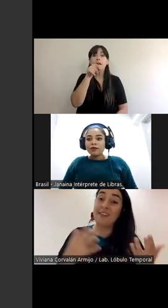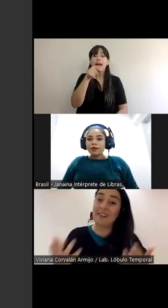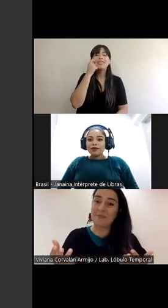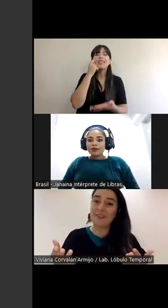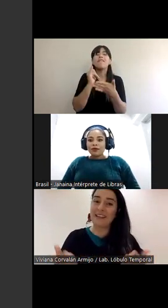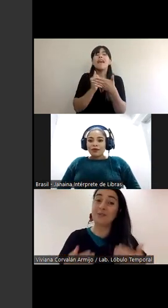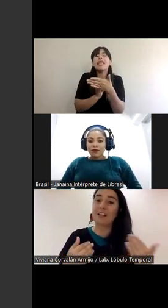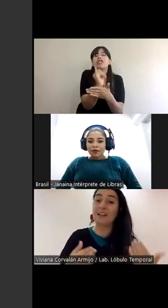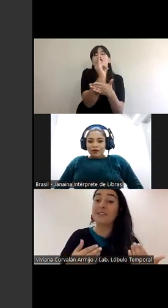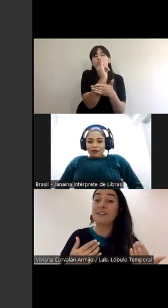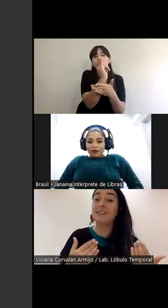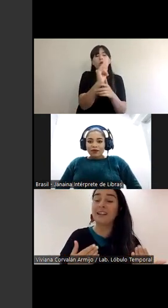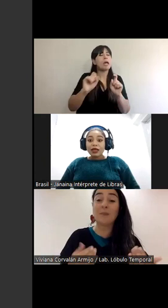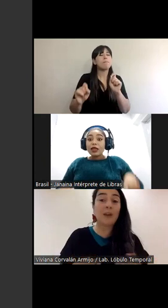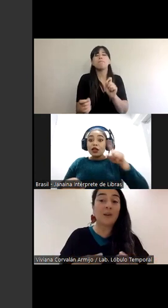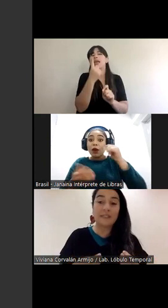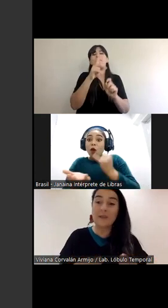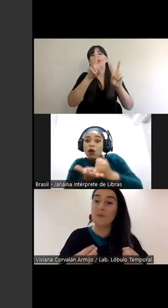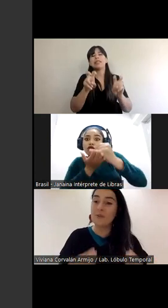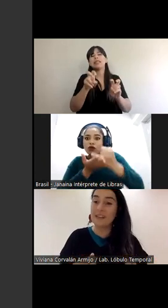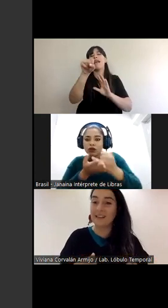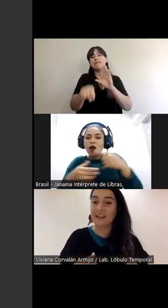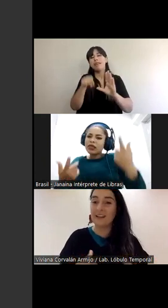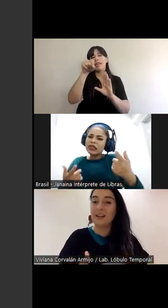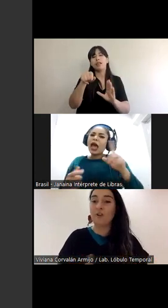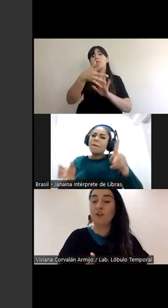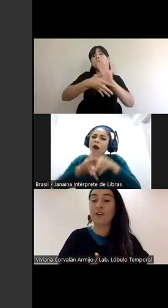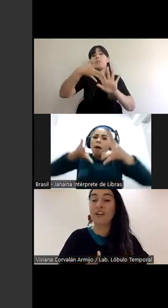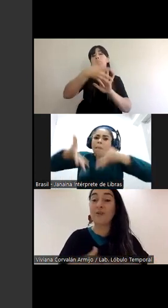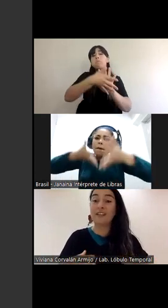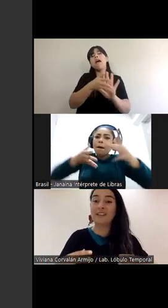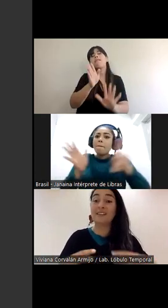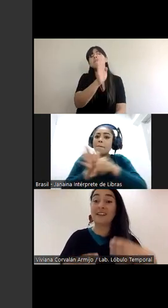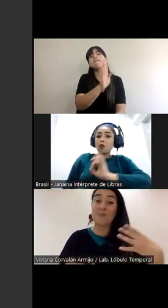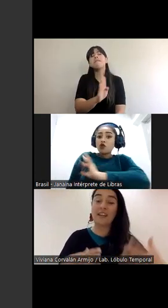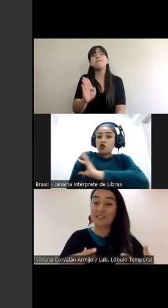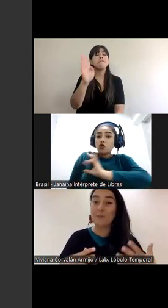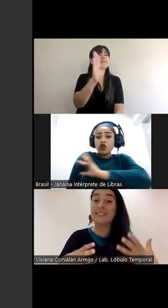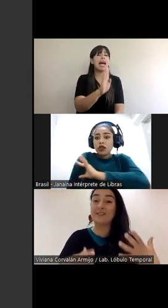al video. Esto está en lengua de señas chilena, pero una lengua de señas muy básica. Con Carolina